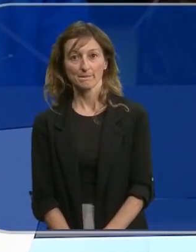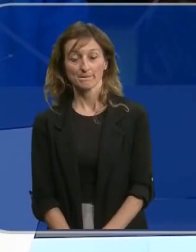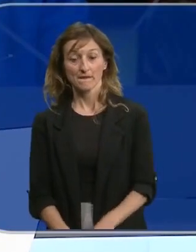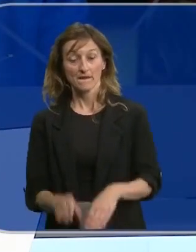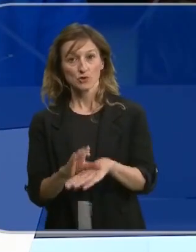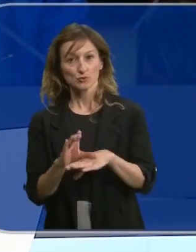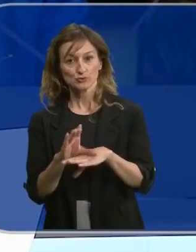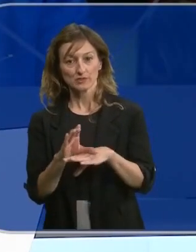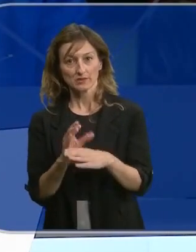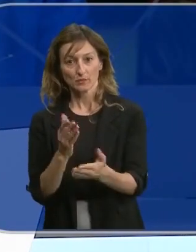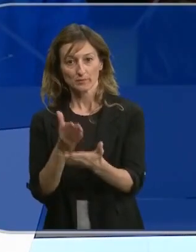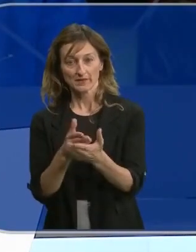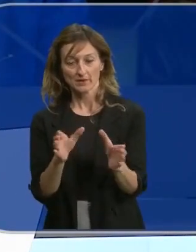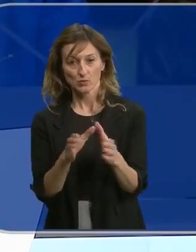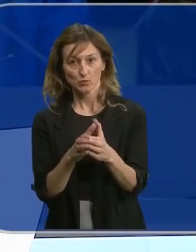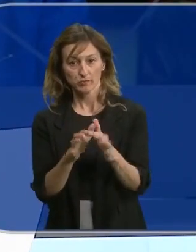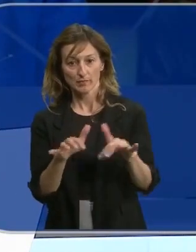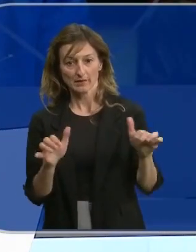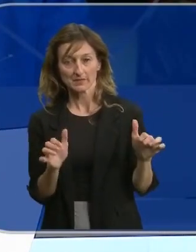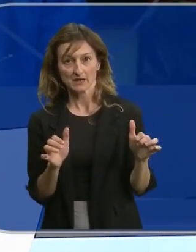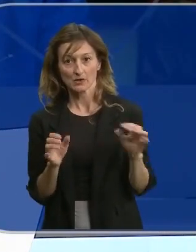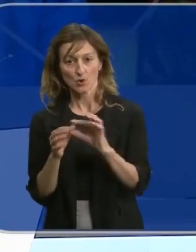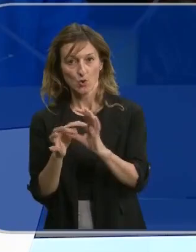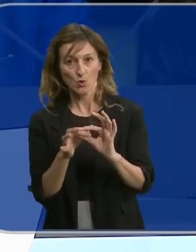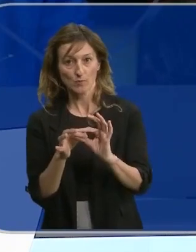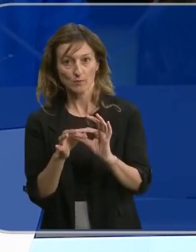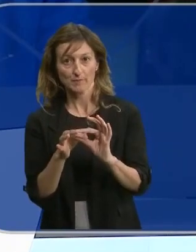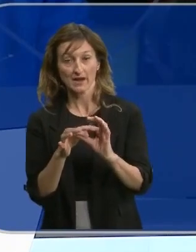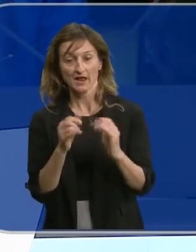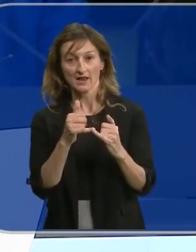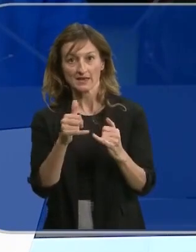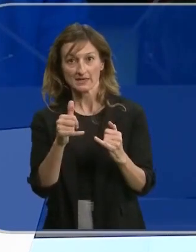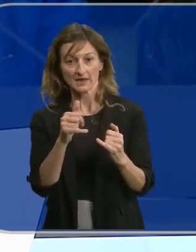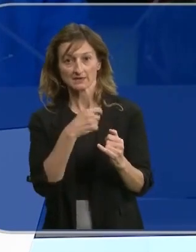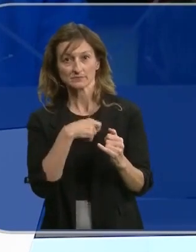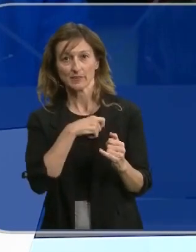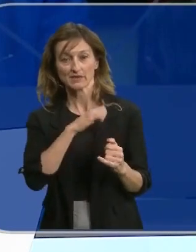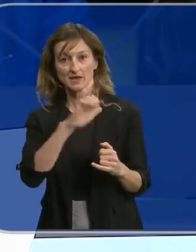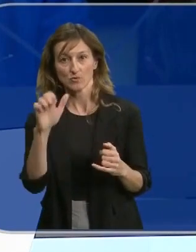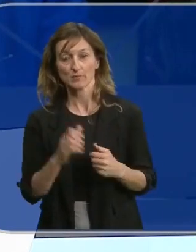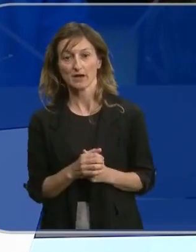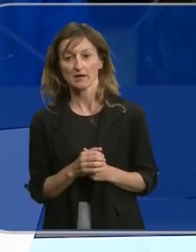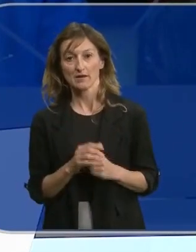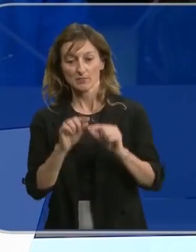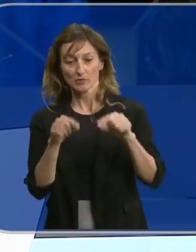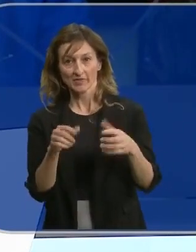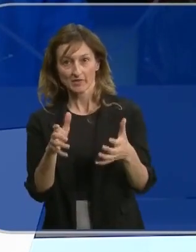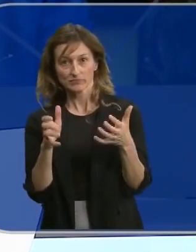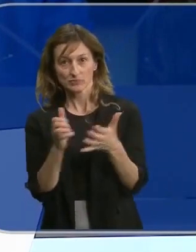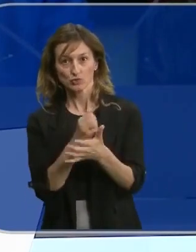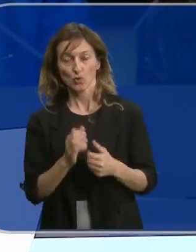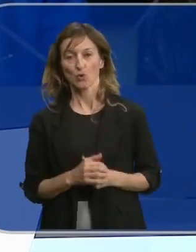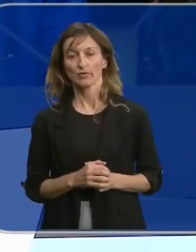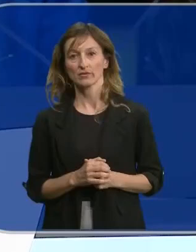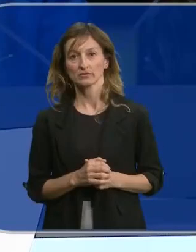el consejero ha pedido de nuevo a los grupos parlamentarios una posición común para impulsar el corredor Atlántico para que todas las provincias obtengan beneficio de esa